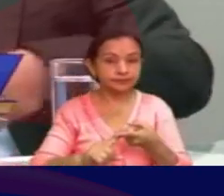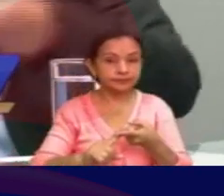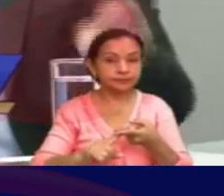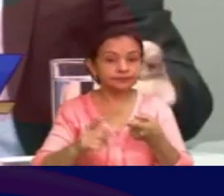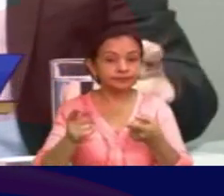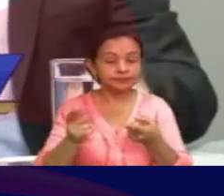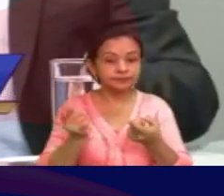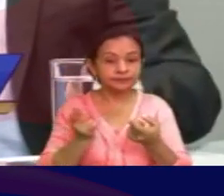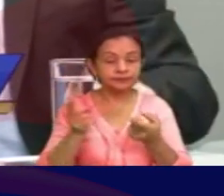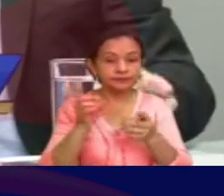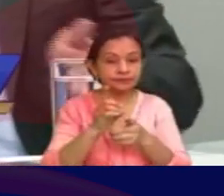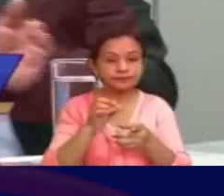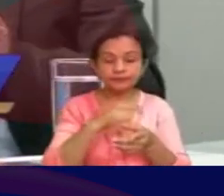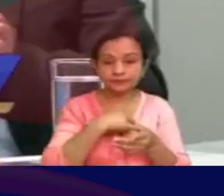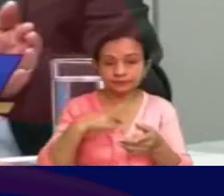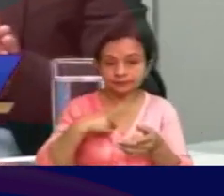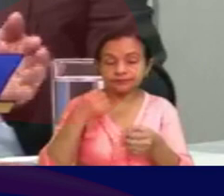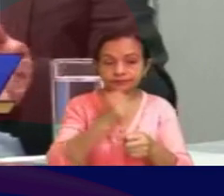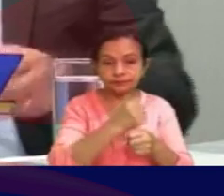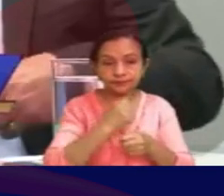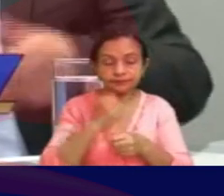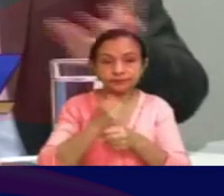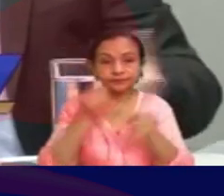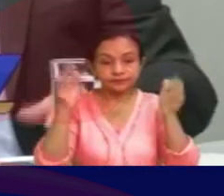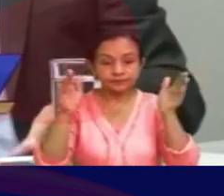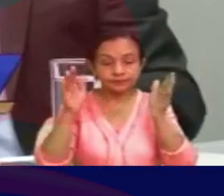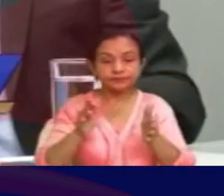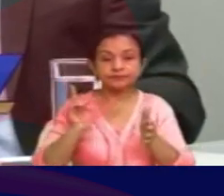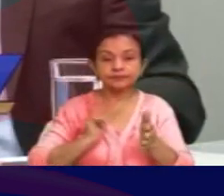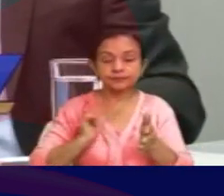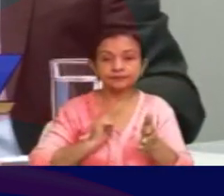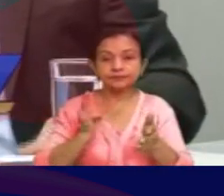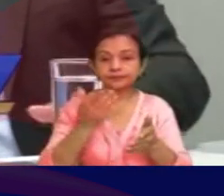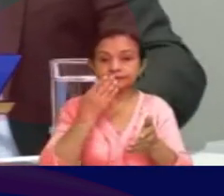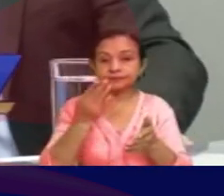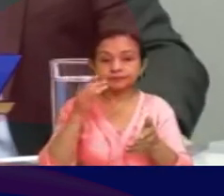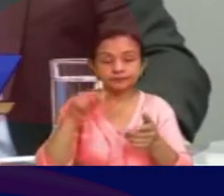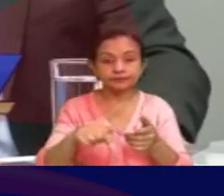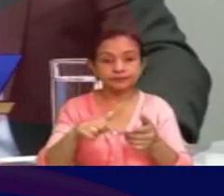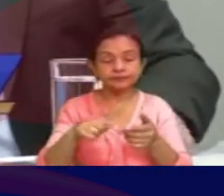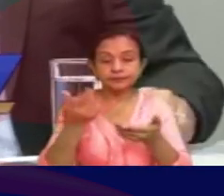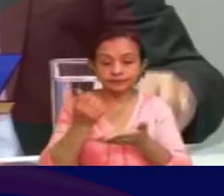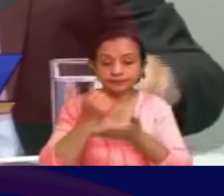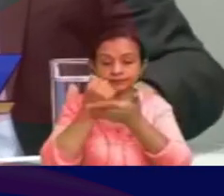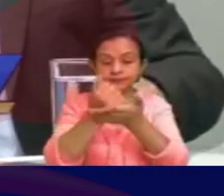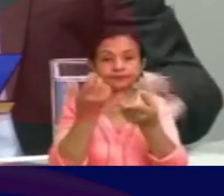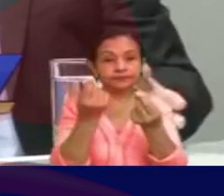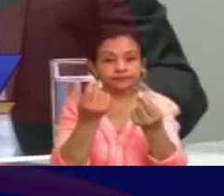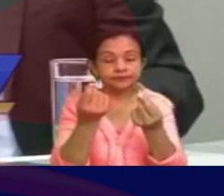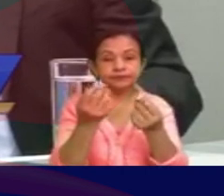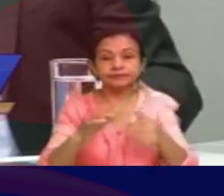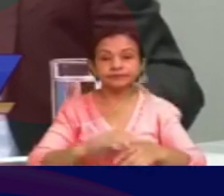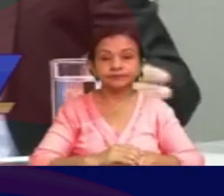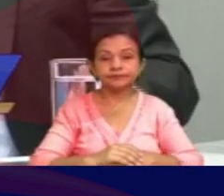doméstico, el de colocación de deuda que hicimos, que le estamos reduciendo porque tenemos suficiente espacio en estos momentos para financiarnos